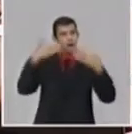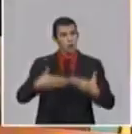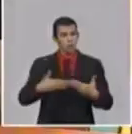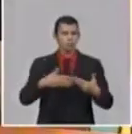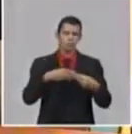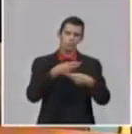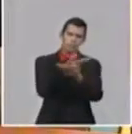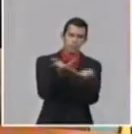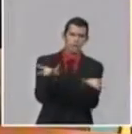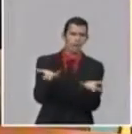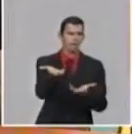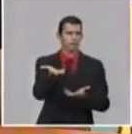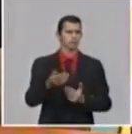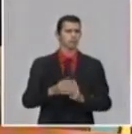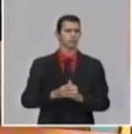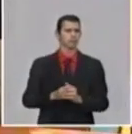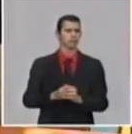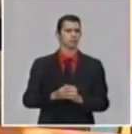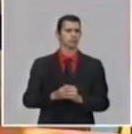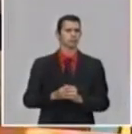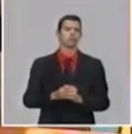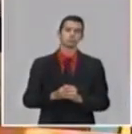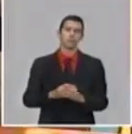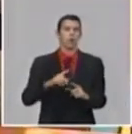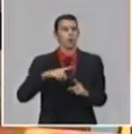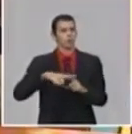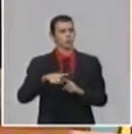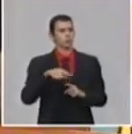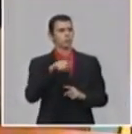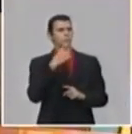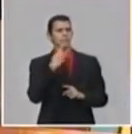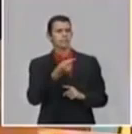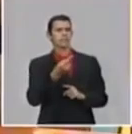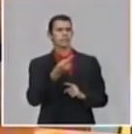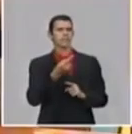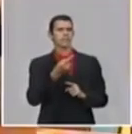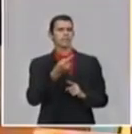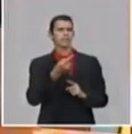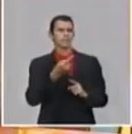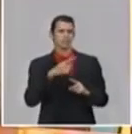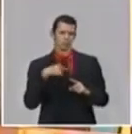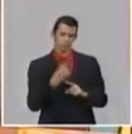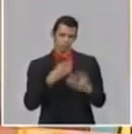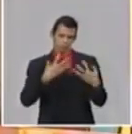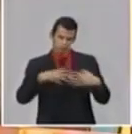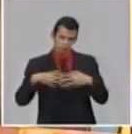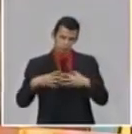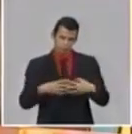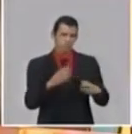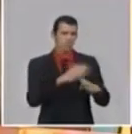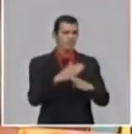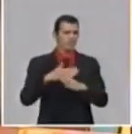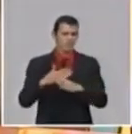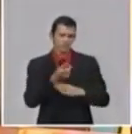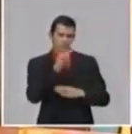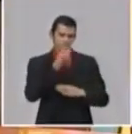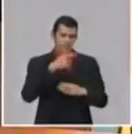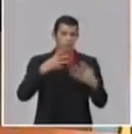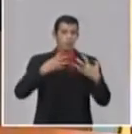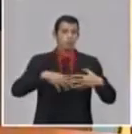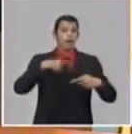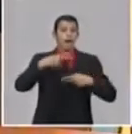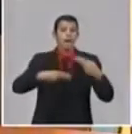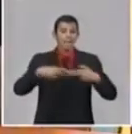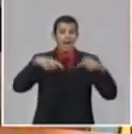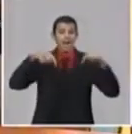un elemento que usted decía es el resto de los antivirales. Nosotros poderlos producir en Cuba, no tener que comprarlos en el exterior, aunque lleva